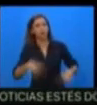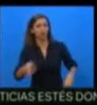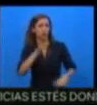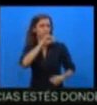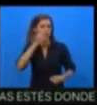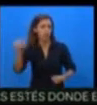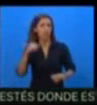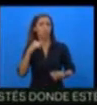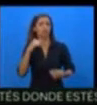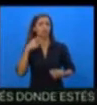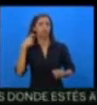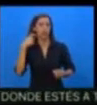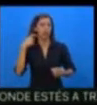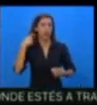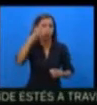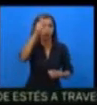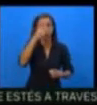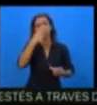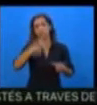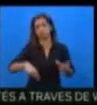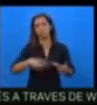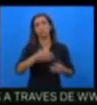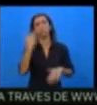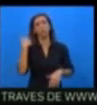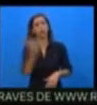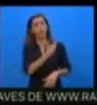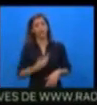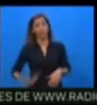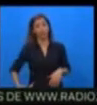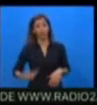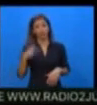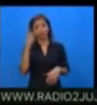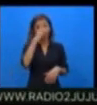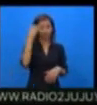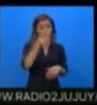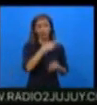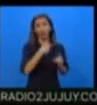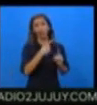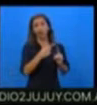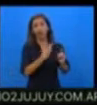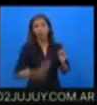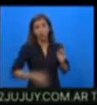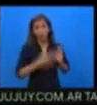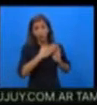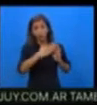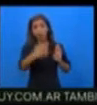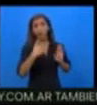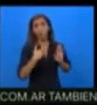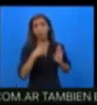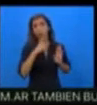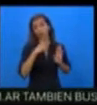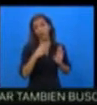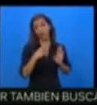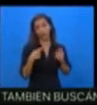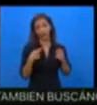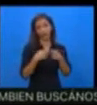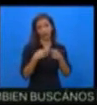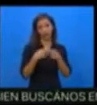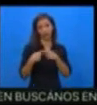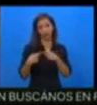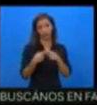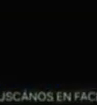de las denuncias parecería ser que durante el cristianismo más que un gobierno hubo una asociación ilícita usted no vio nada o fue